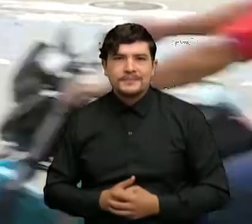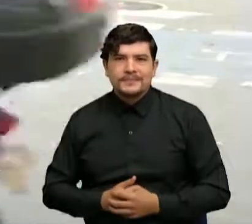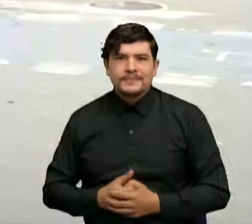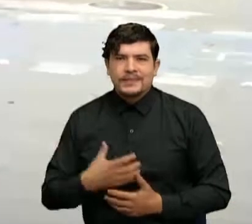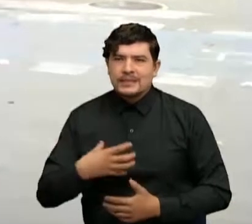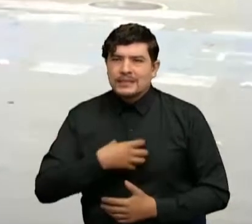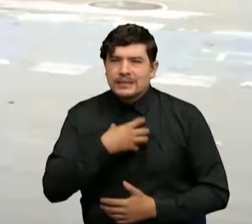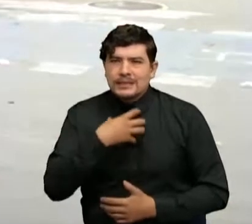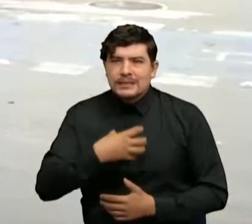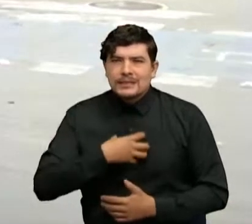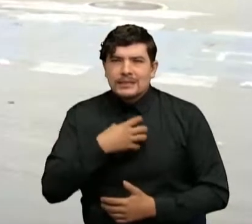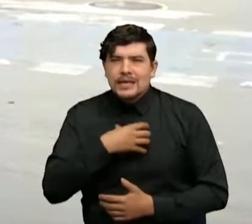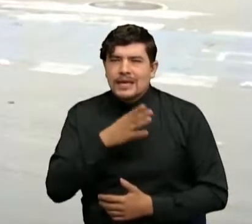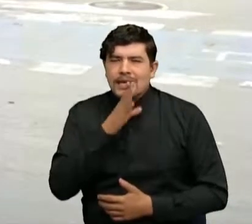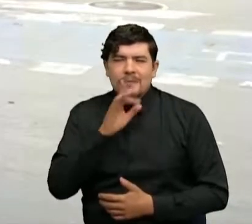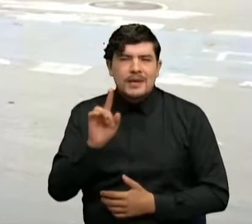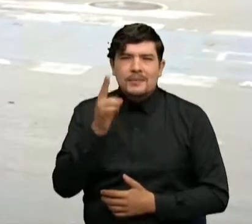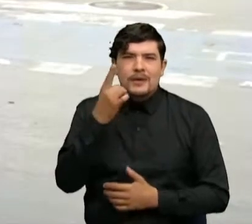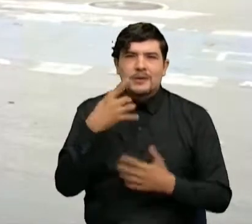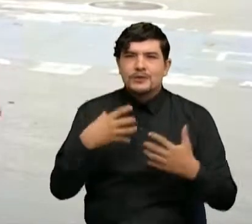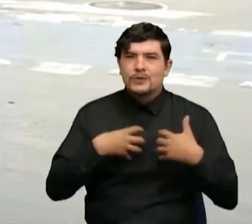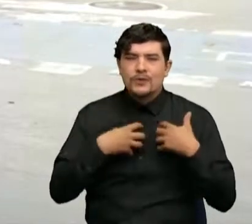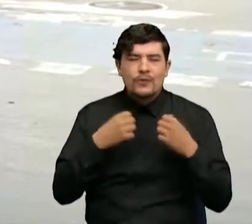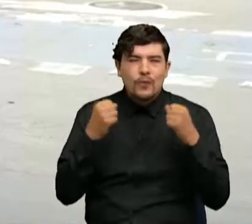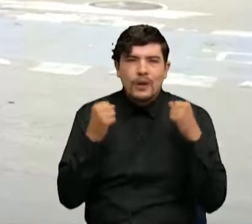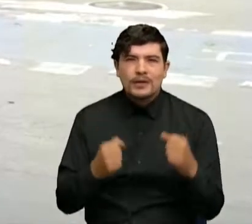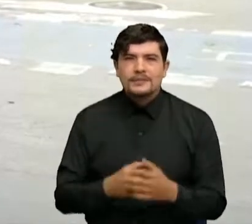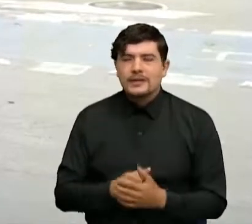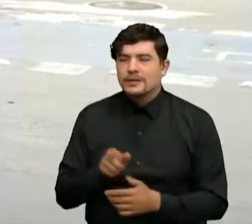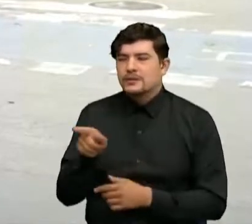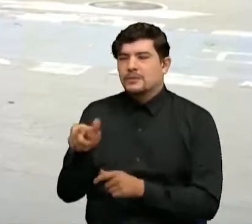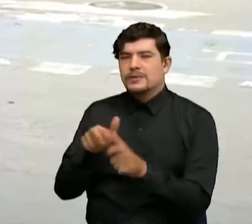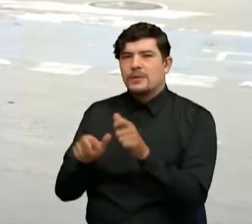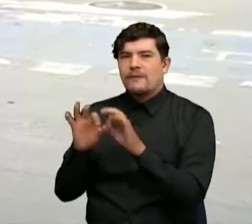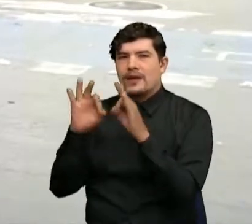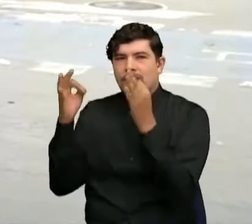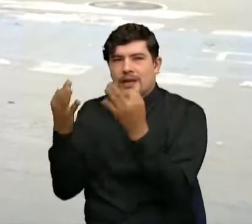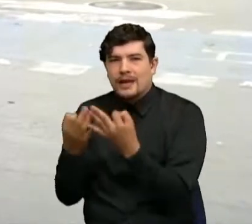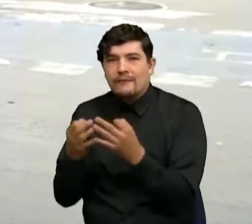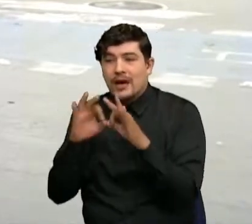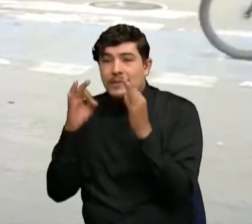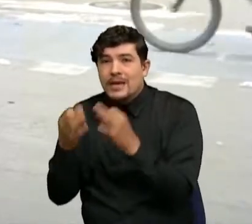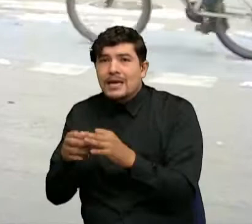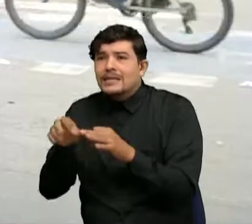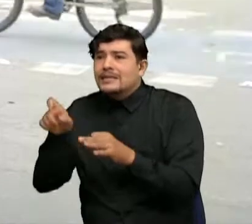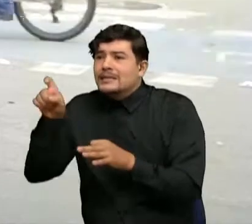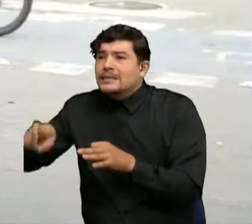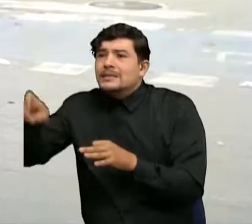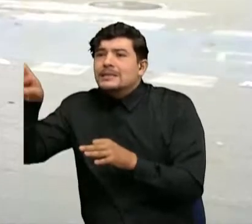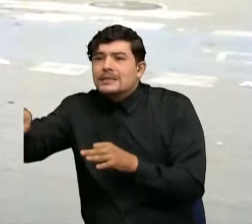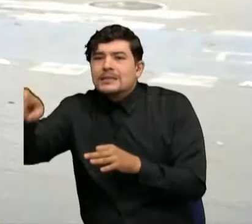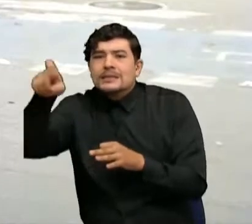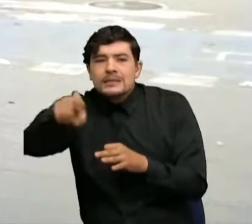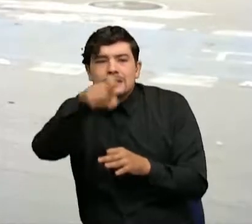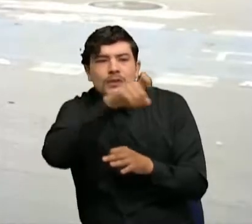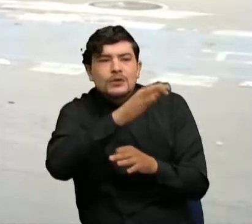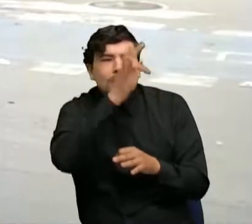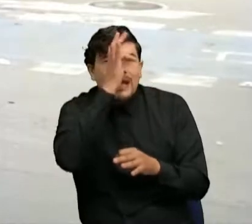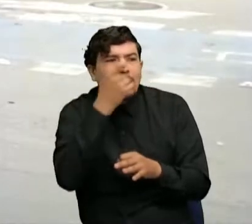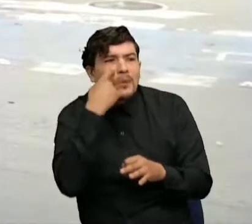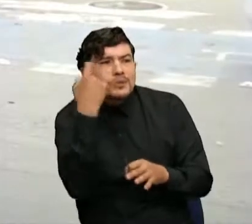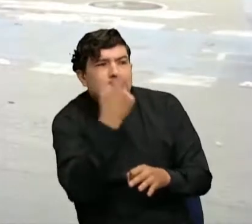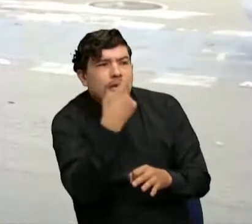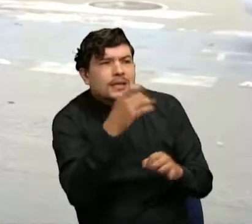inicialmente, es para los familiares que deben recorrer todas las clínicas, todos los centros hospitalarios del área metropolitana de Bucaramanga en